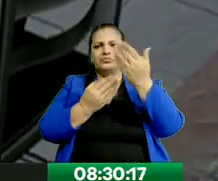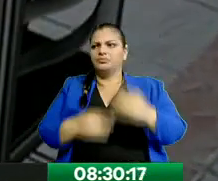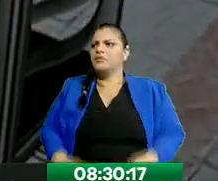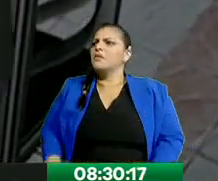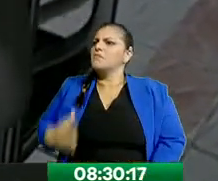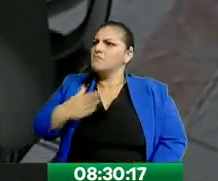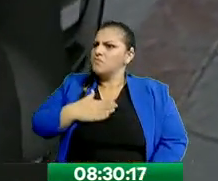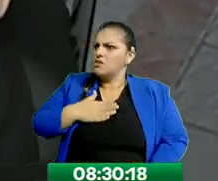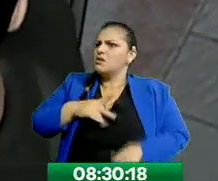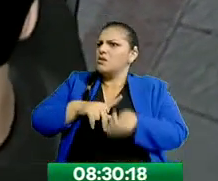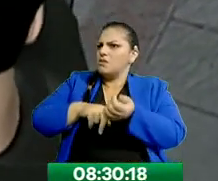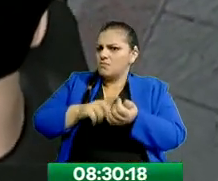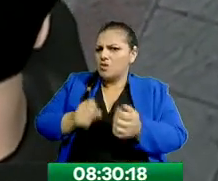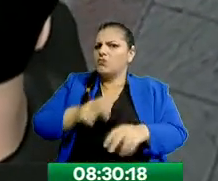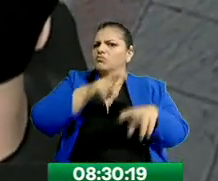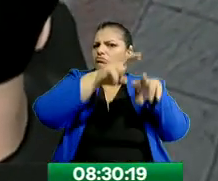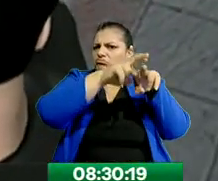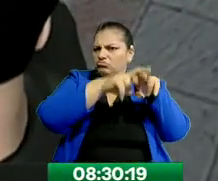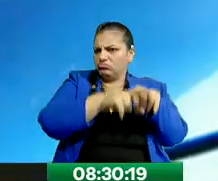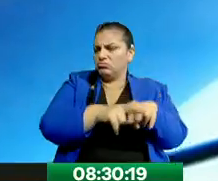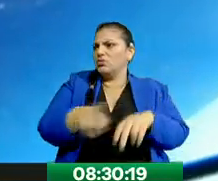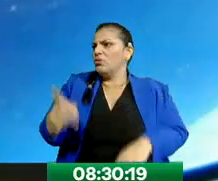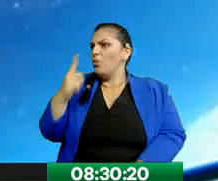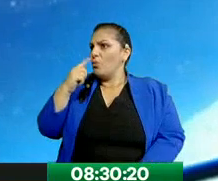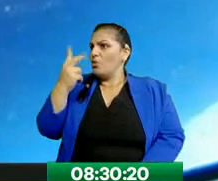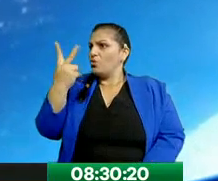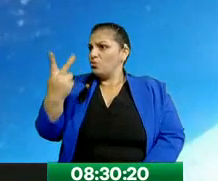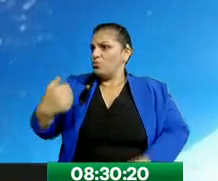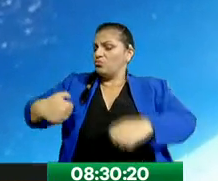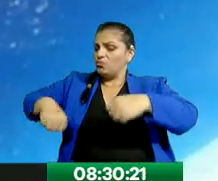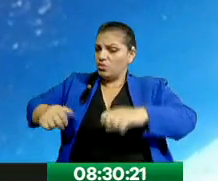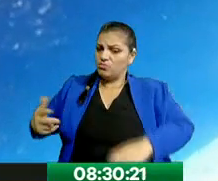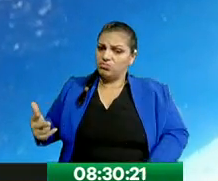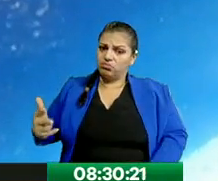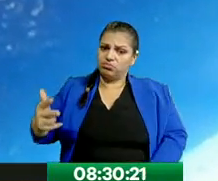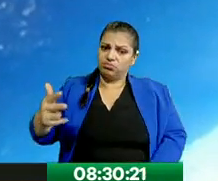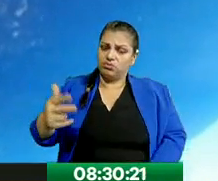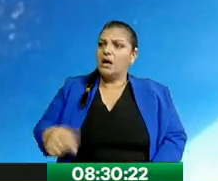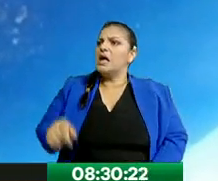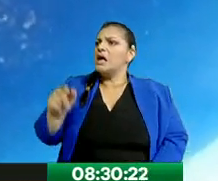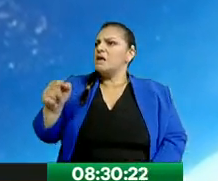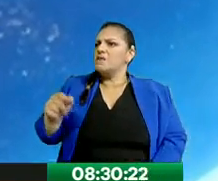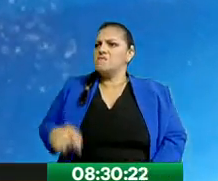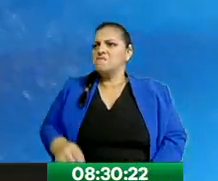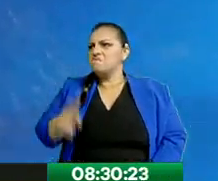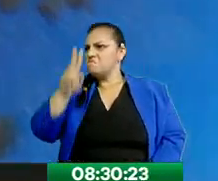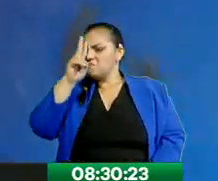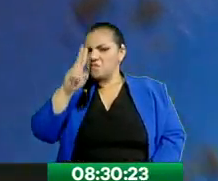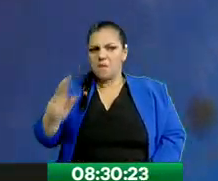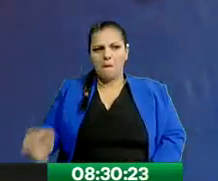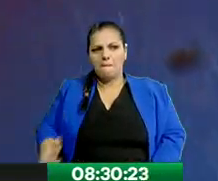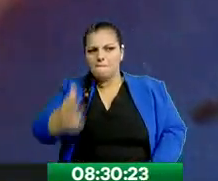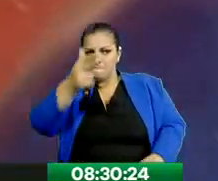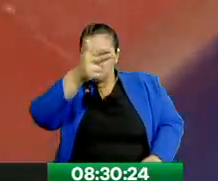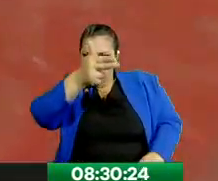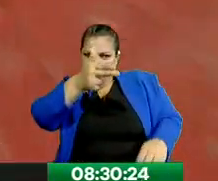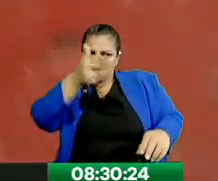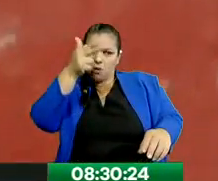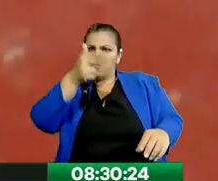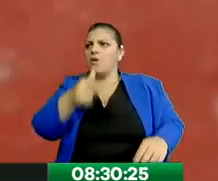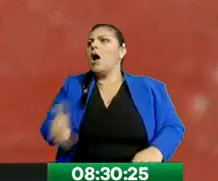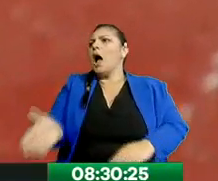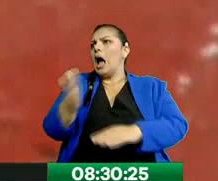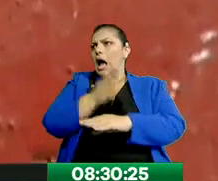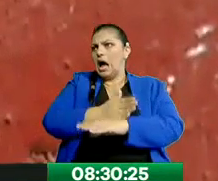ahí jugando parchís. Y lo cogieron cobardemente, lo siguieron hasta allá. O sea, ya el cometido, esto fue sicariato. Porque ellos lo